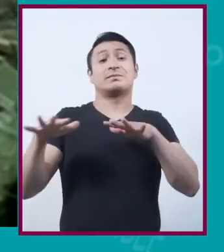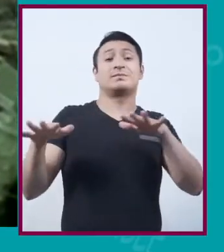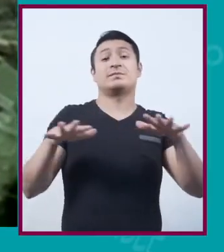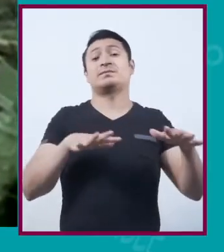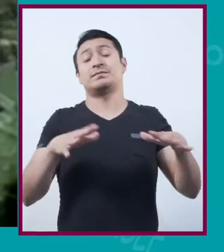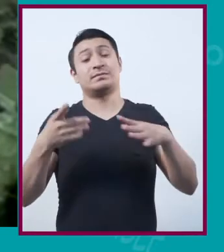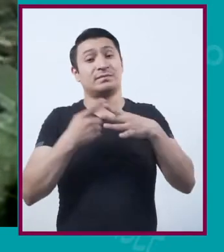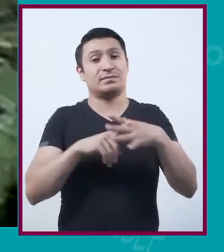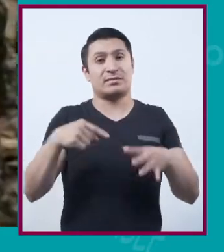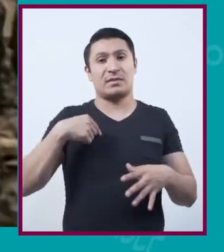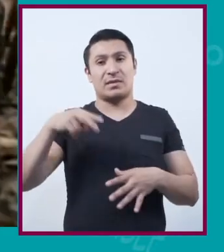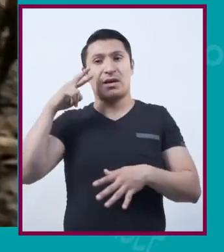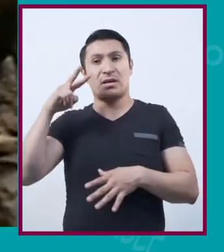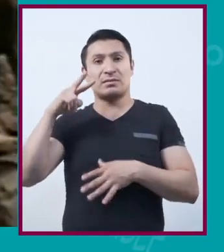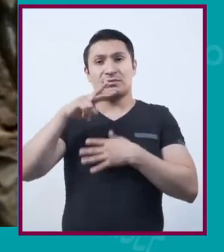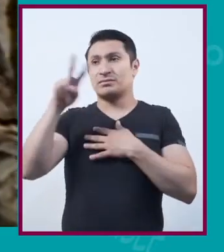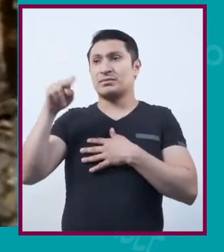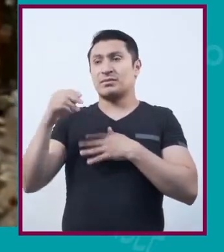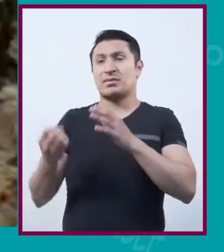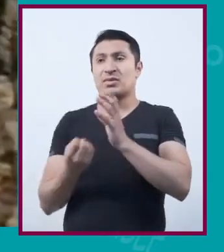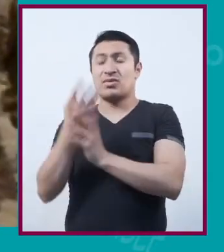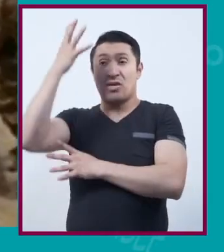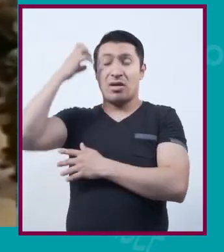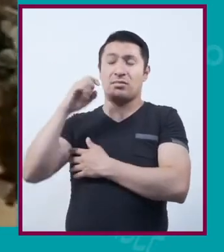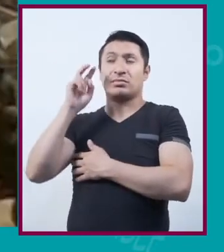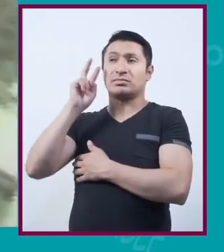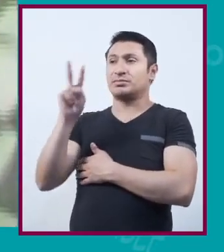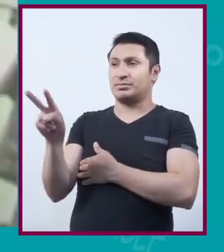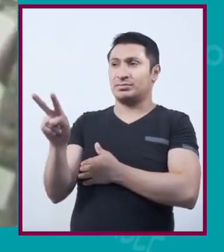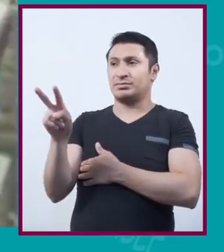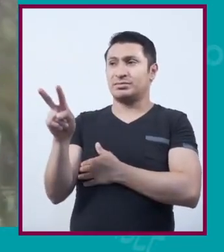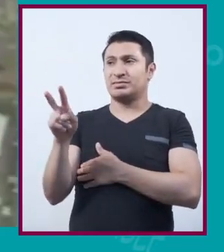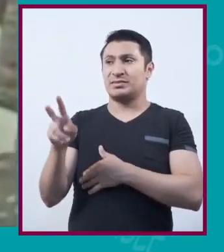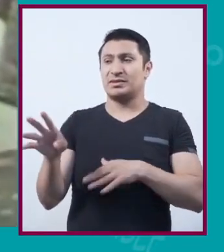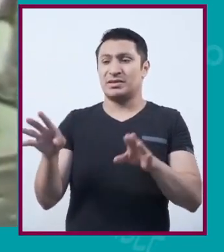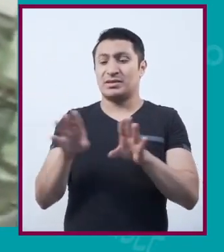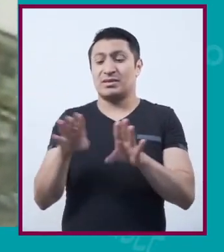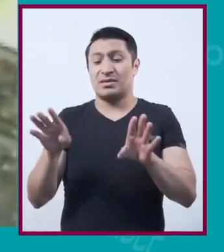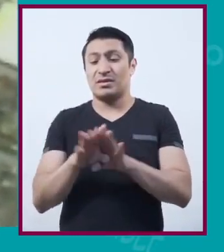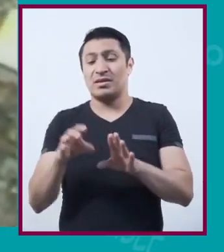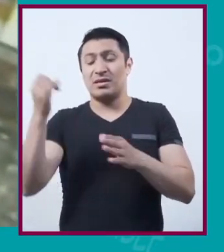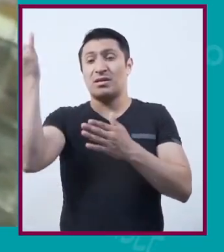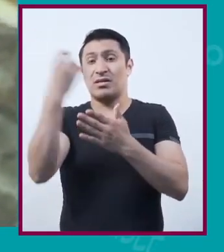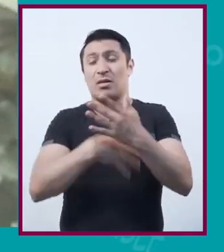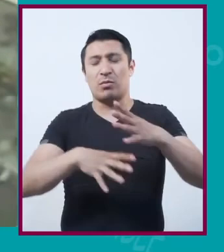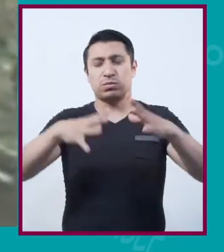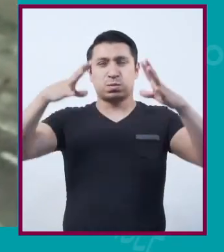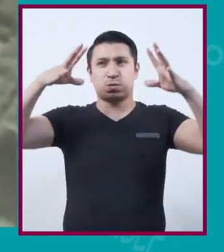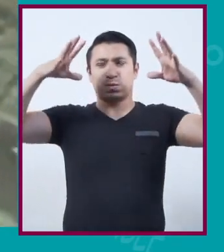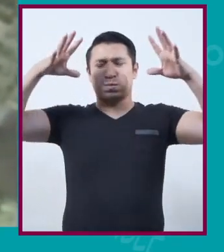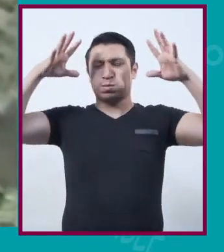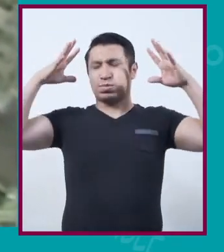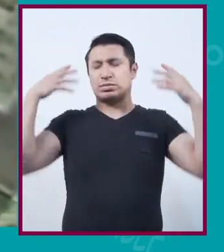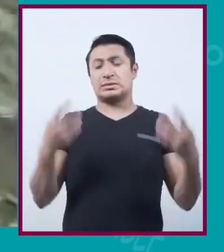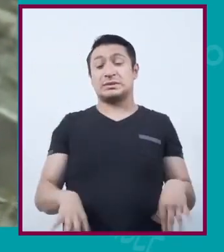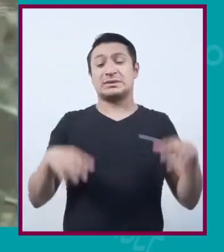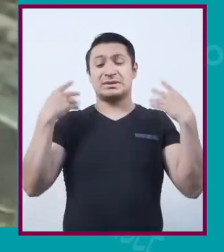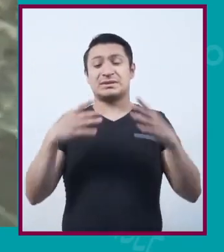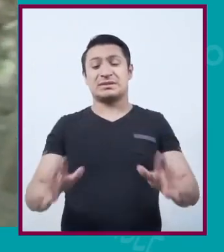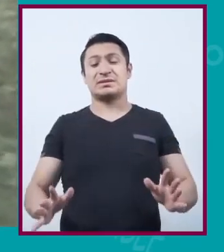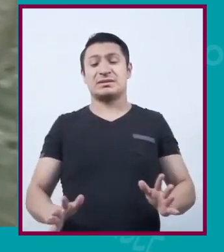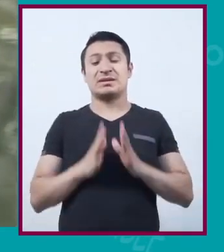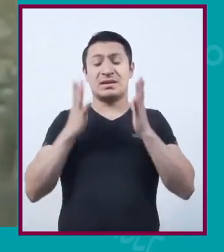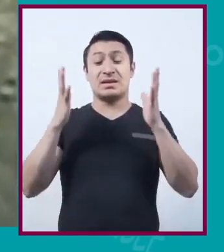temblar. Y entonces volteé para el Nuevo León y vi una imagen dantesca